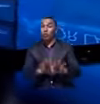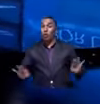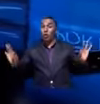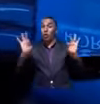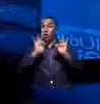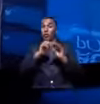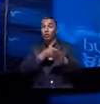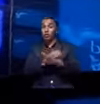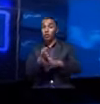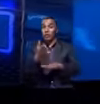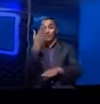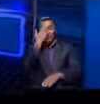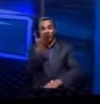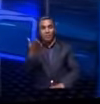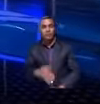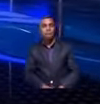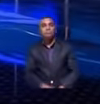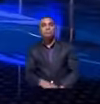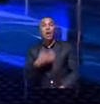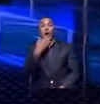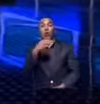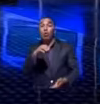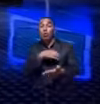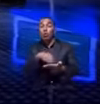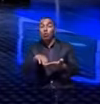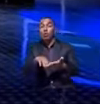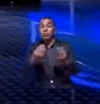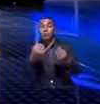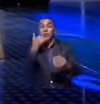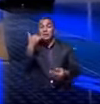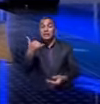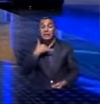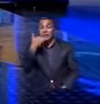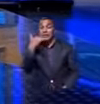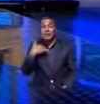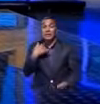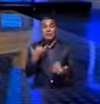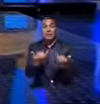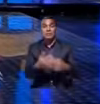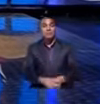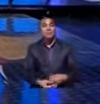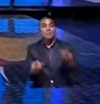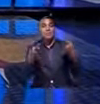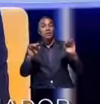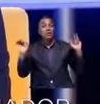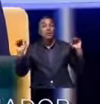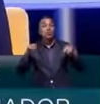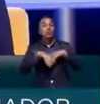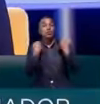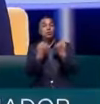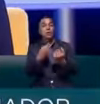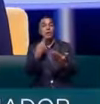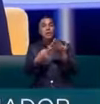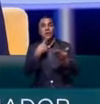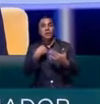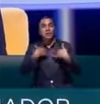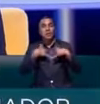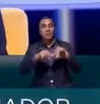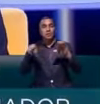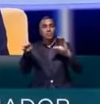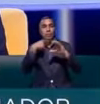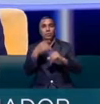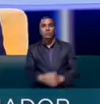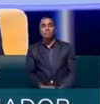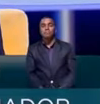Importante que lo tome en cuenta. Seguimos recibiendo sus inquietudes y son múltiples, y las llamadas también que seguimos recibiendo, además de las redes sociales que nos continúan enviando,